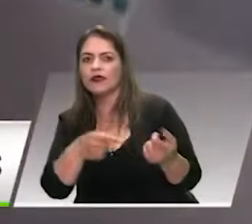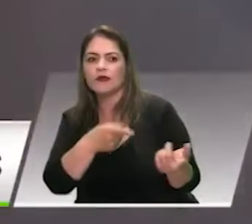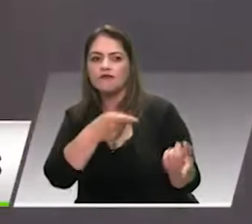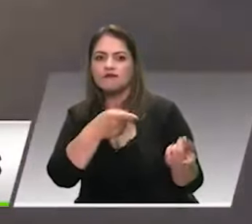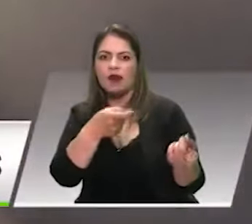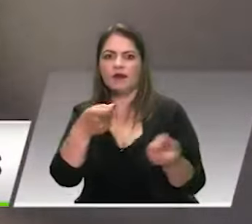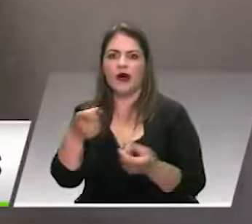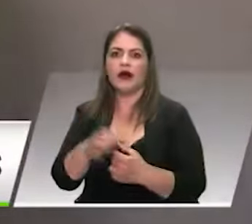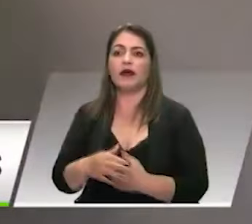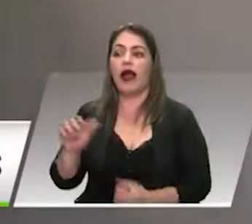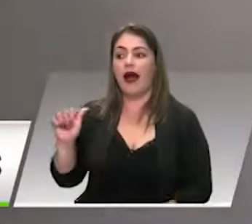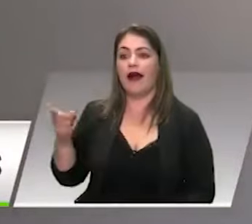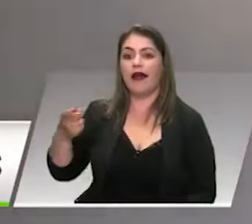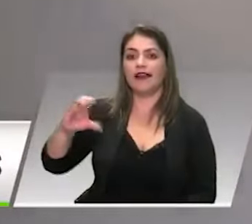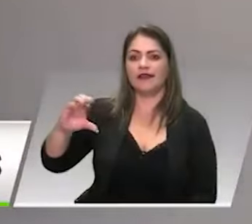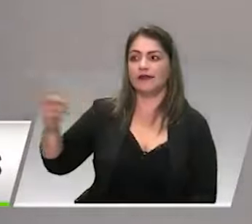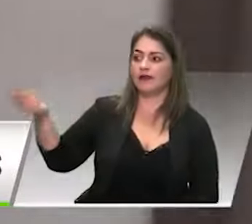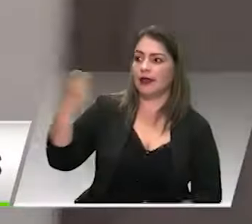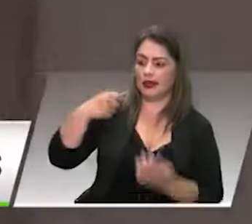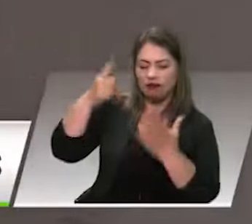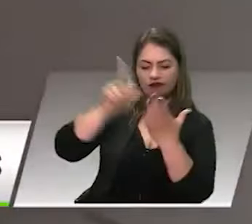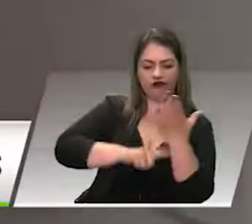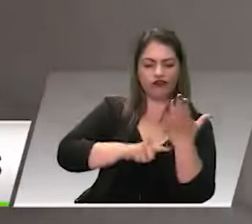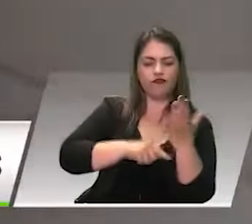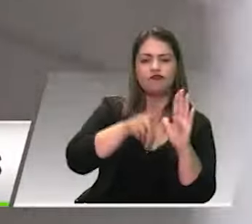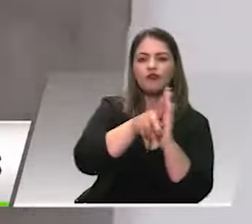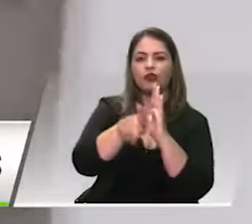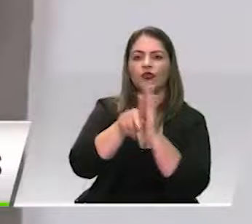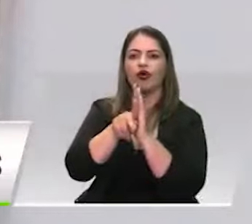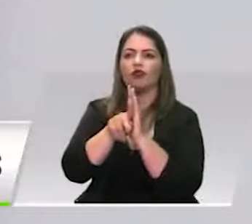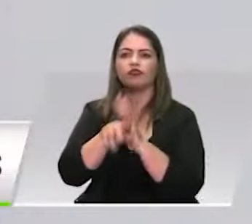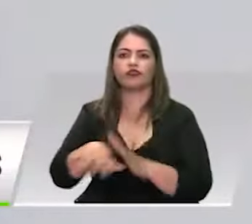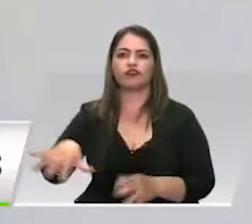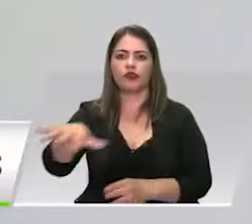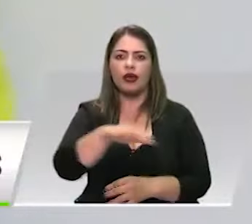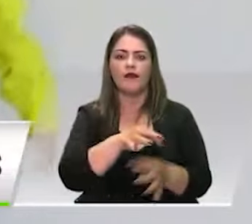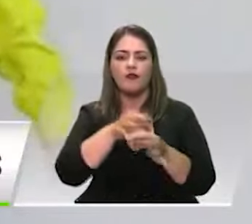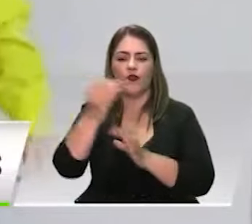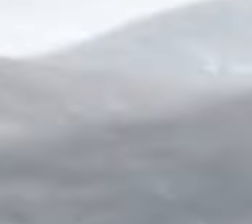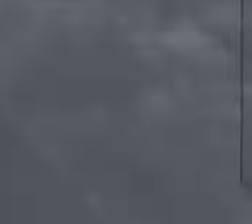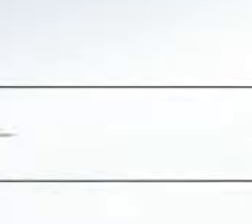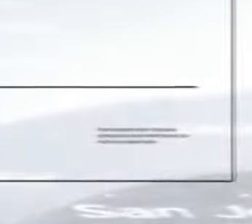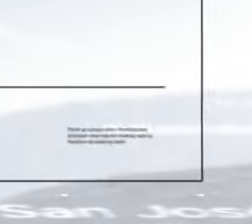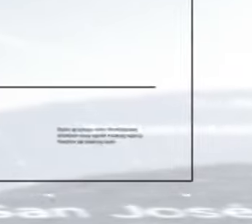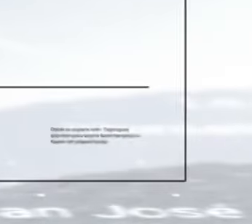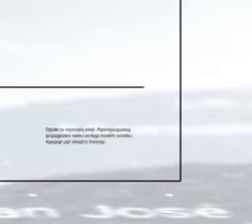por esta organización criminal para ejecutar acciones violentas en ese municipio antioqueño.